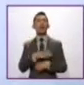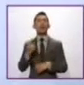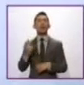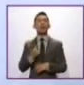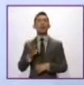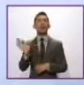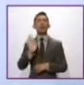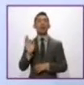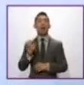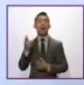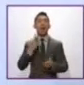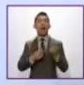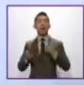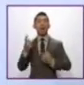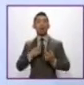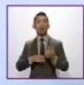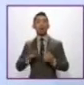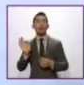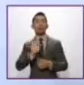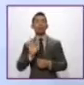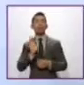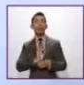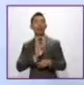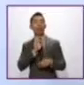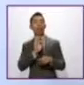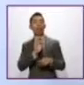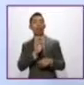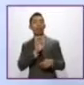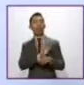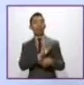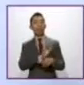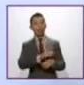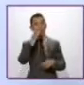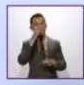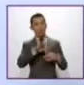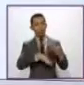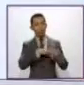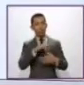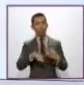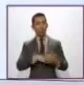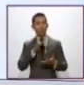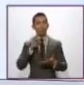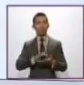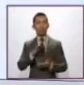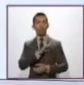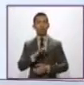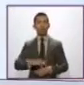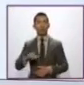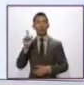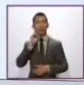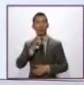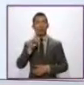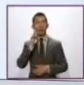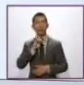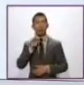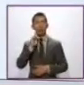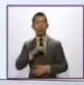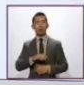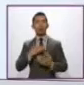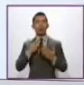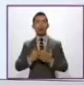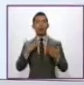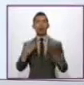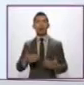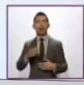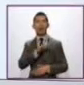quienes vienen a defender el enriquecimiento para todos. Gracias, candidata. Ahora escuchamos a